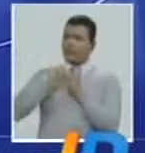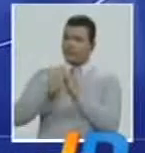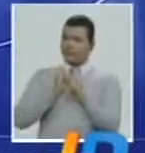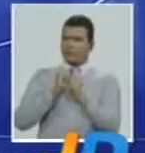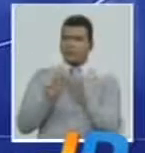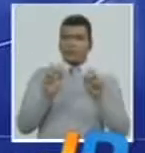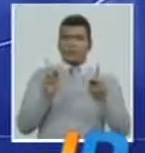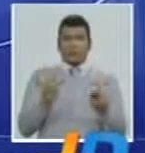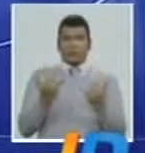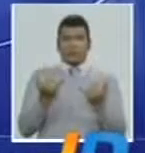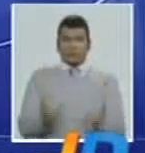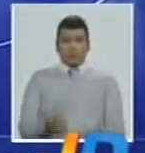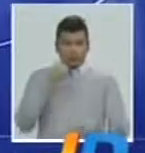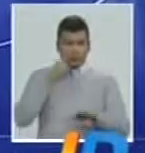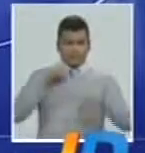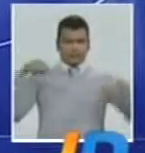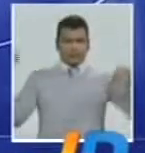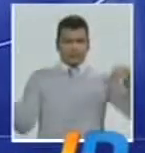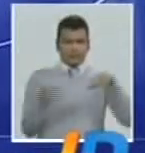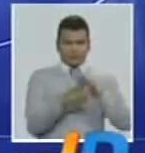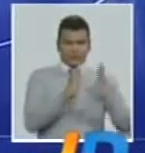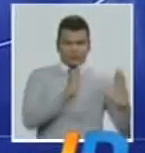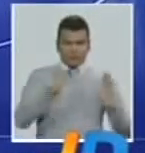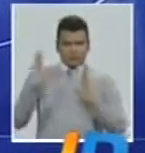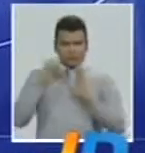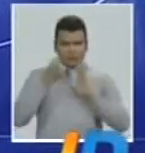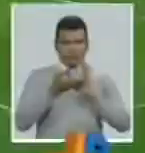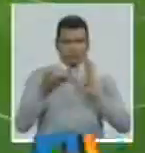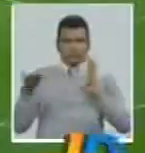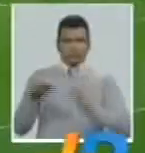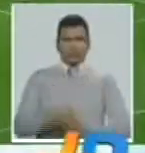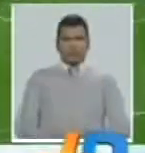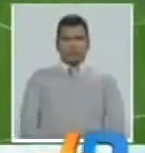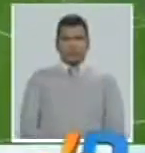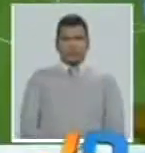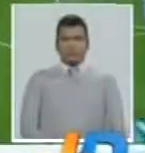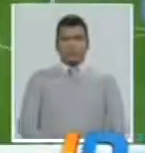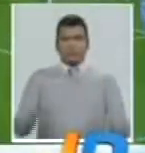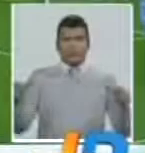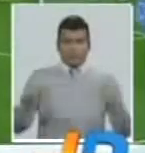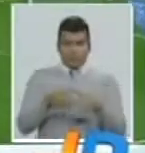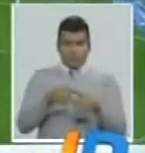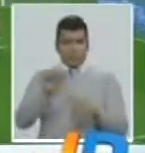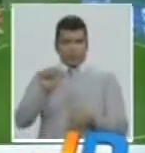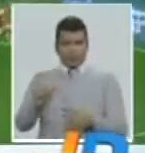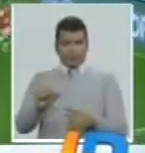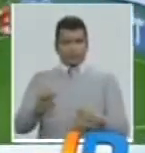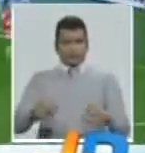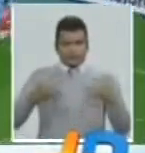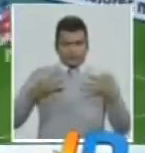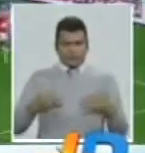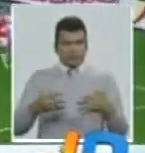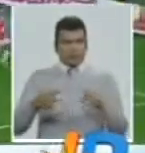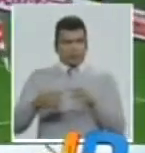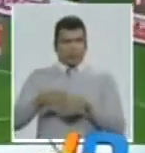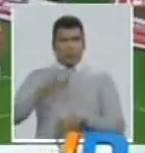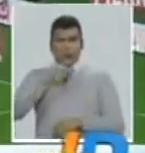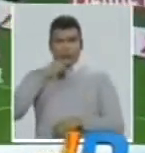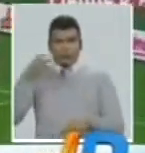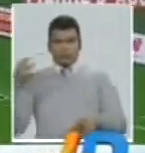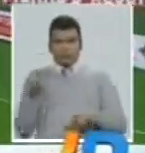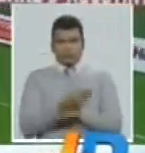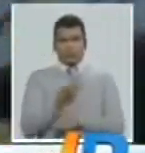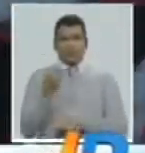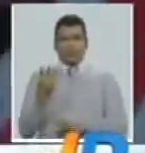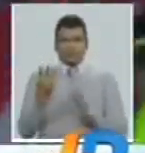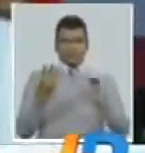información deportiva y vamos con los goles de la jornada. En el grupo A de los cuadrangulares finales, Santa Fe derrotó 3-2